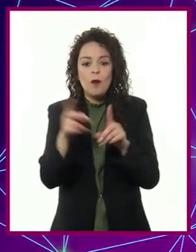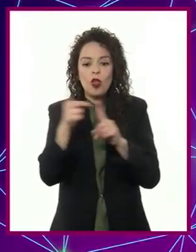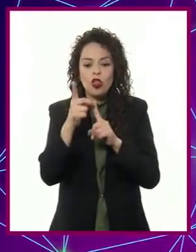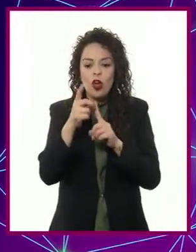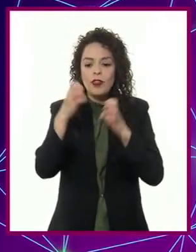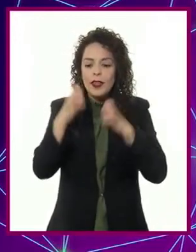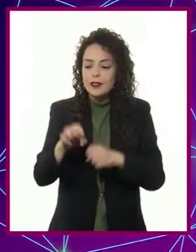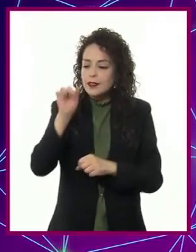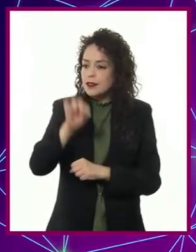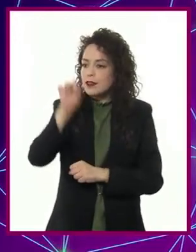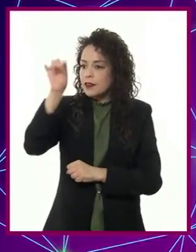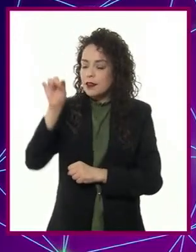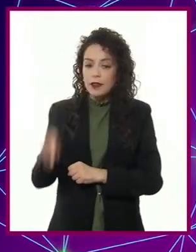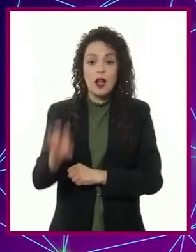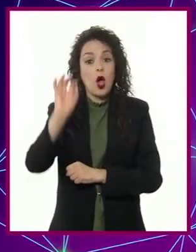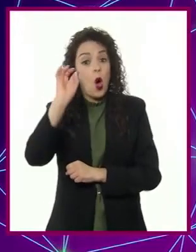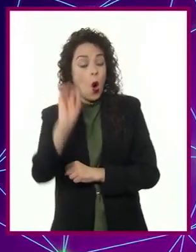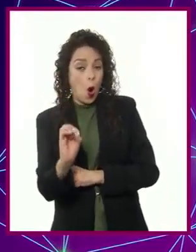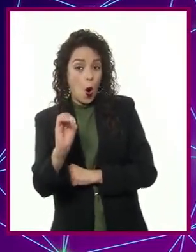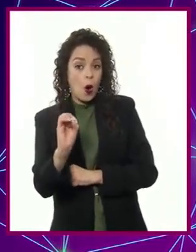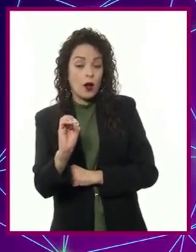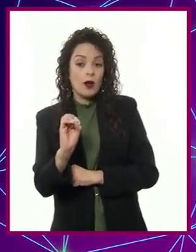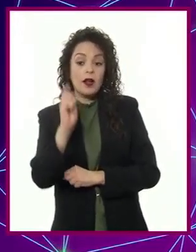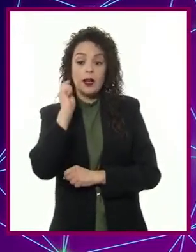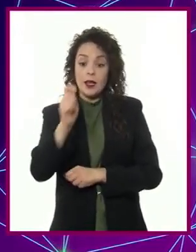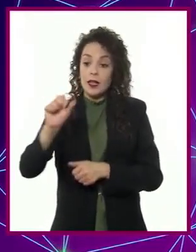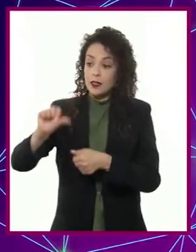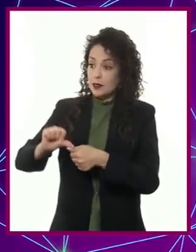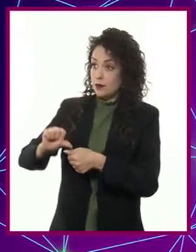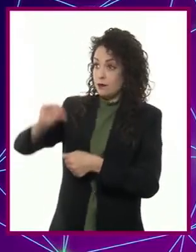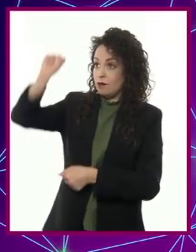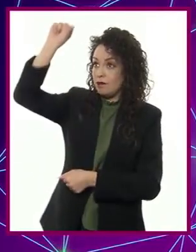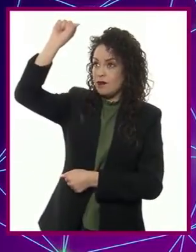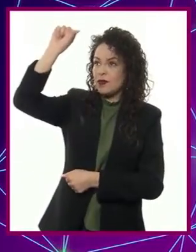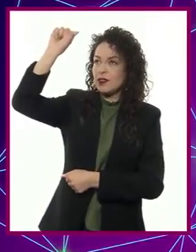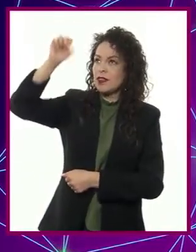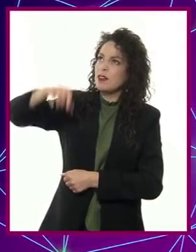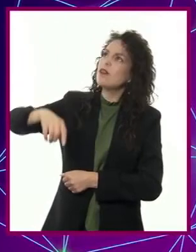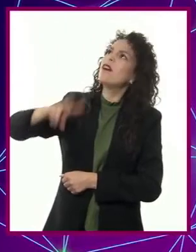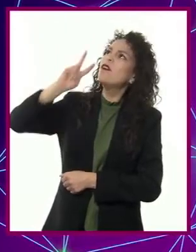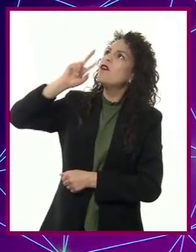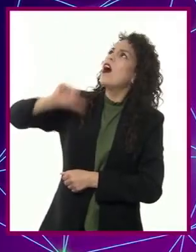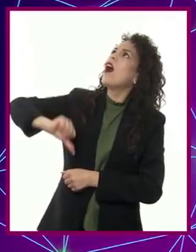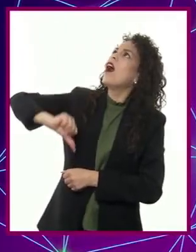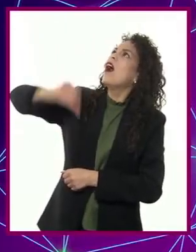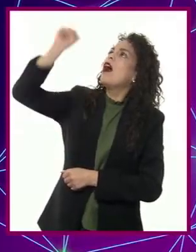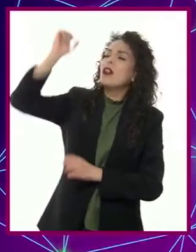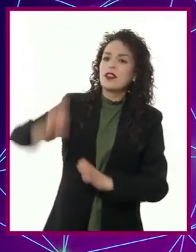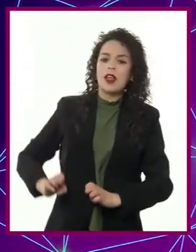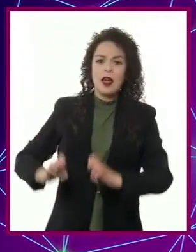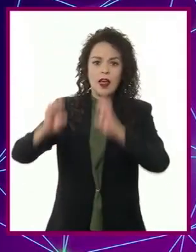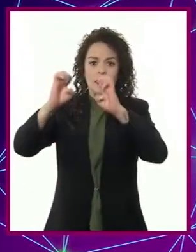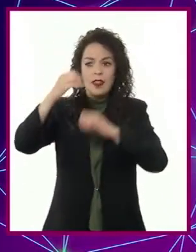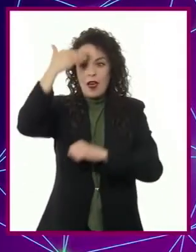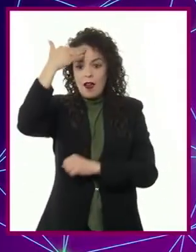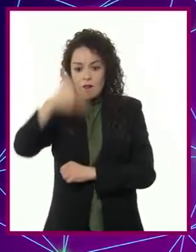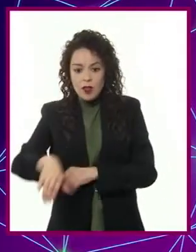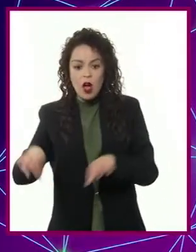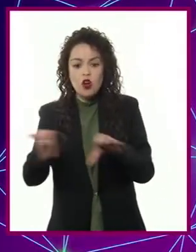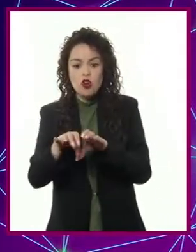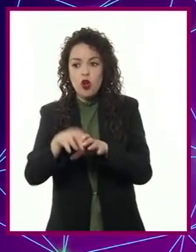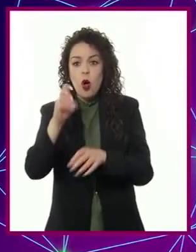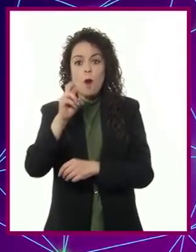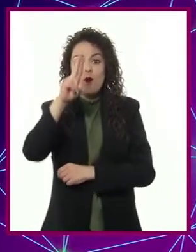O, en otros casos, conocer la altura de un edificio sabiendo la medida de la sombra que